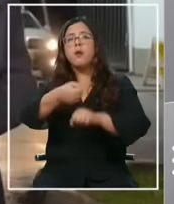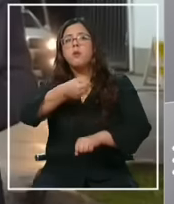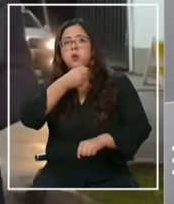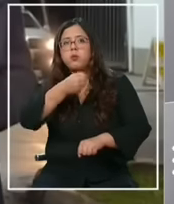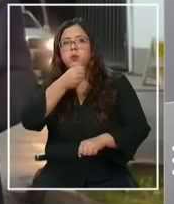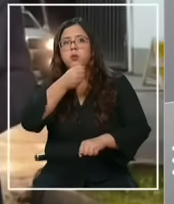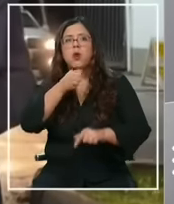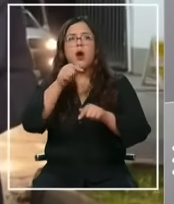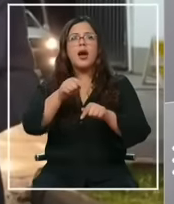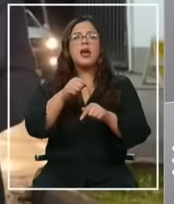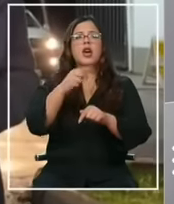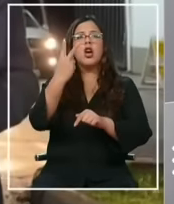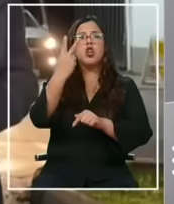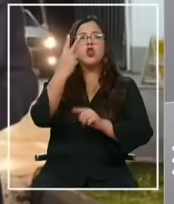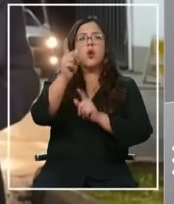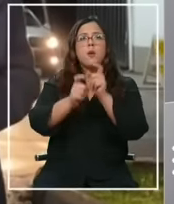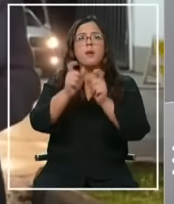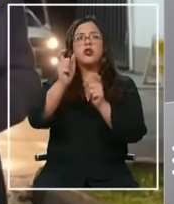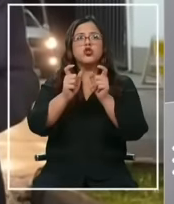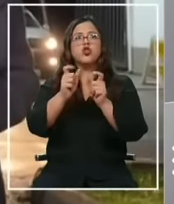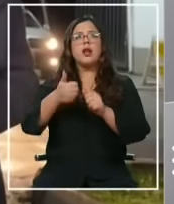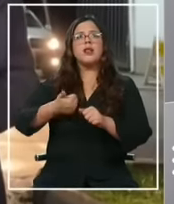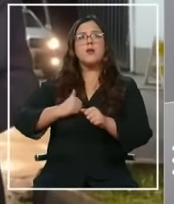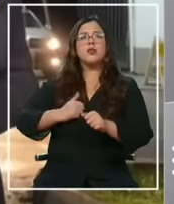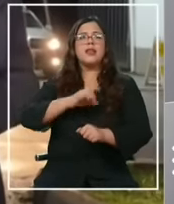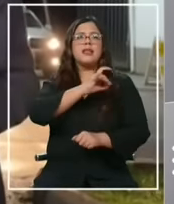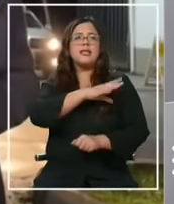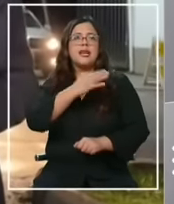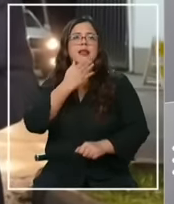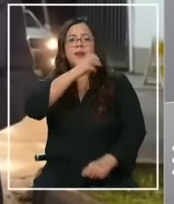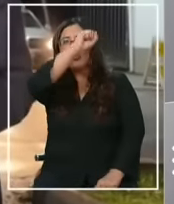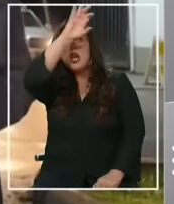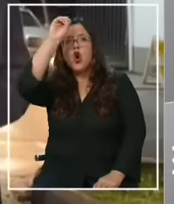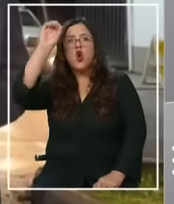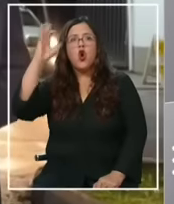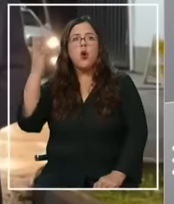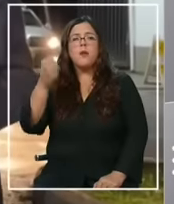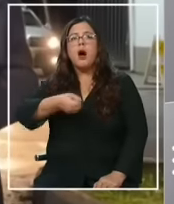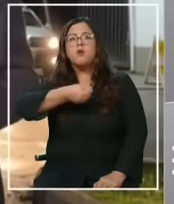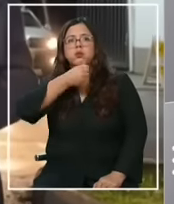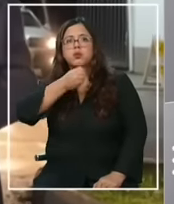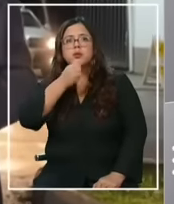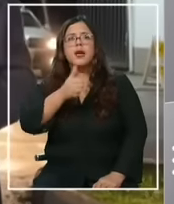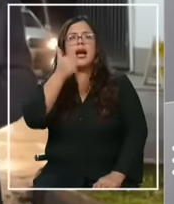donde estarán los dos máximos oficiales de las policías, tanto de Chile como de Colombia, rueda de prensa que